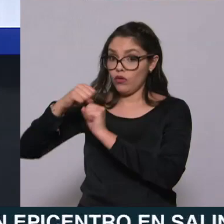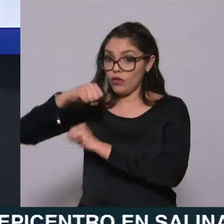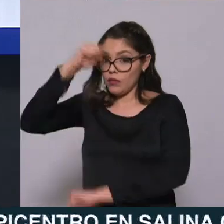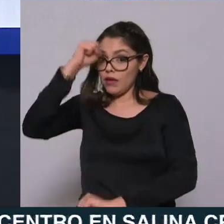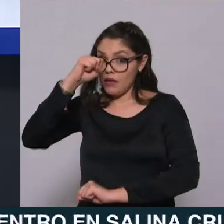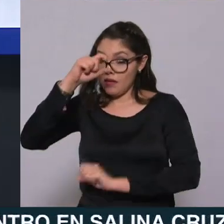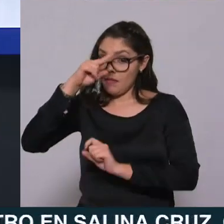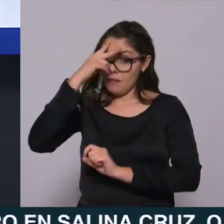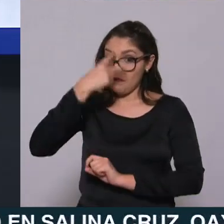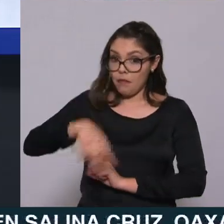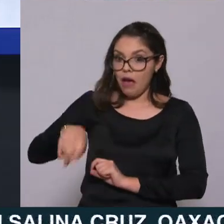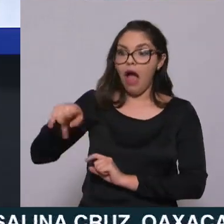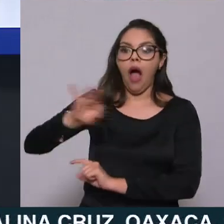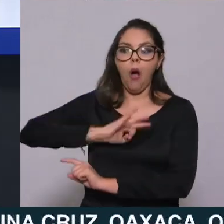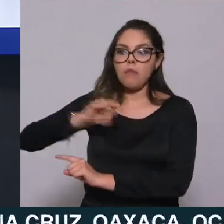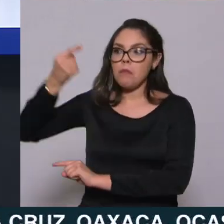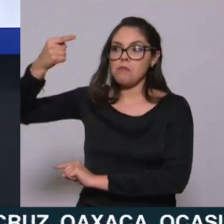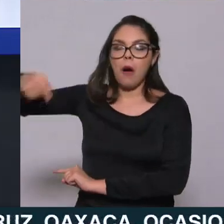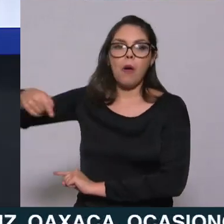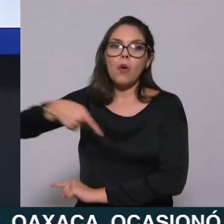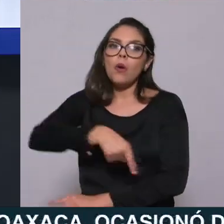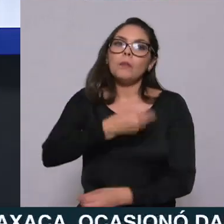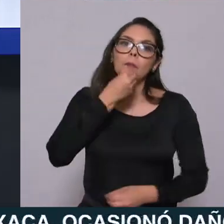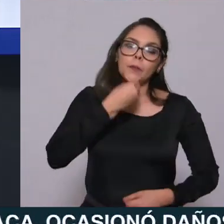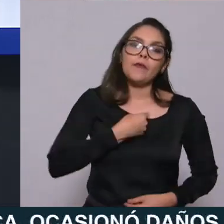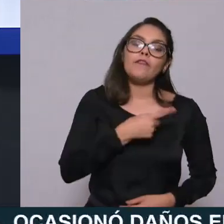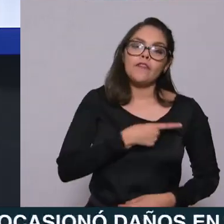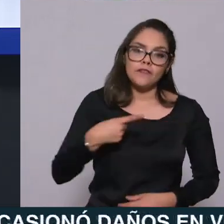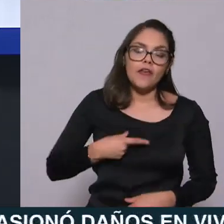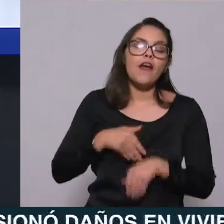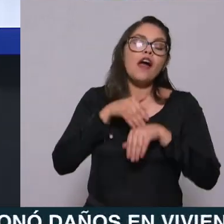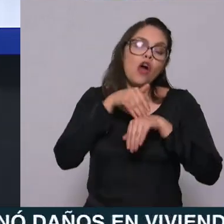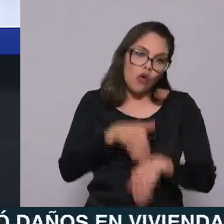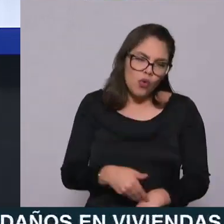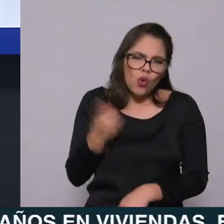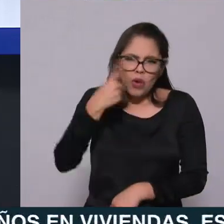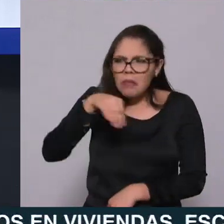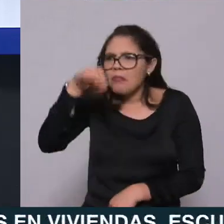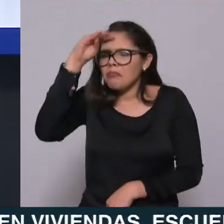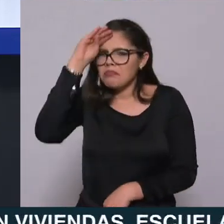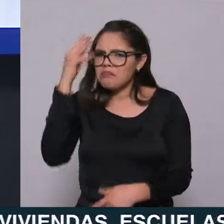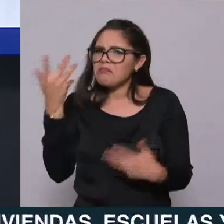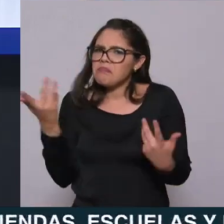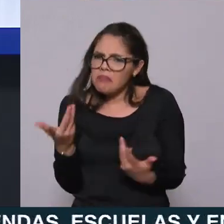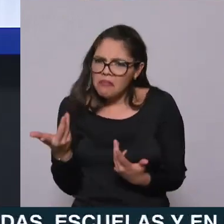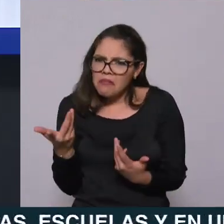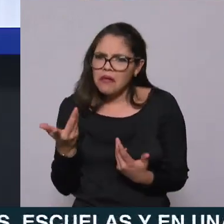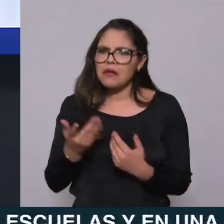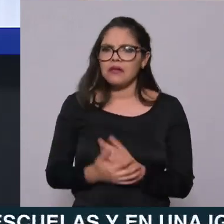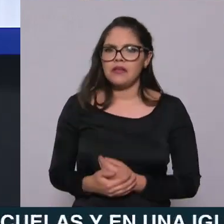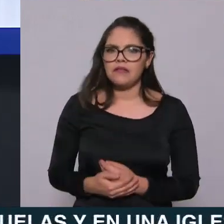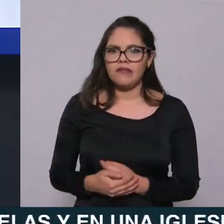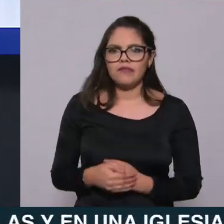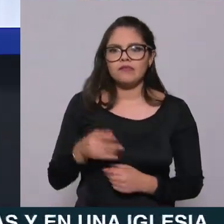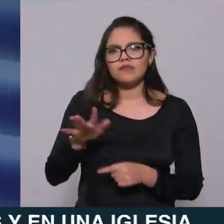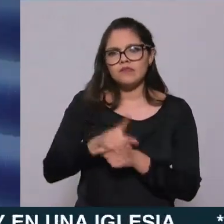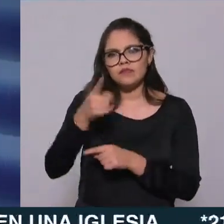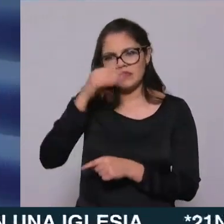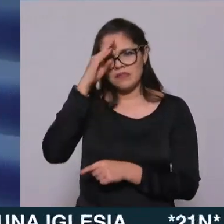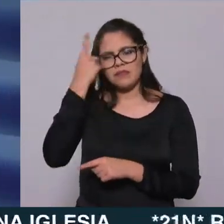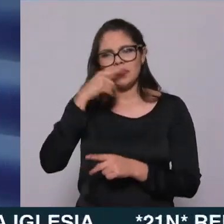ofrecer esta posibilidad. ¿Cuál es tu opinión al respecto sobre este tema, el tema de los crímenes de odio por preferencia